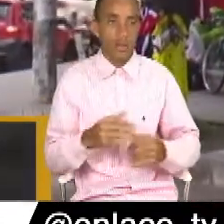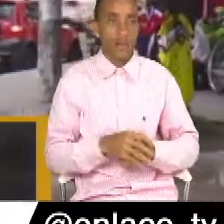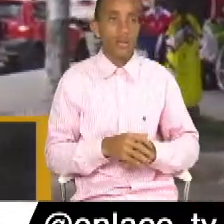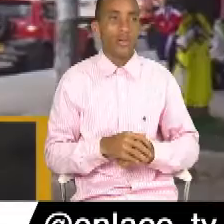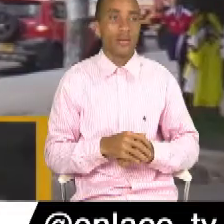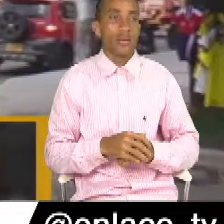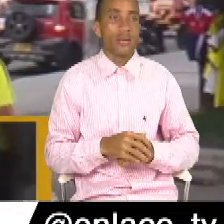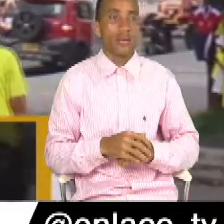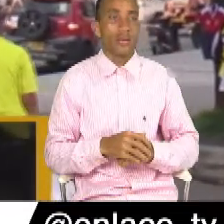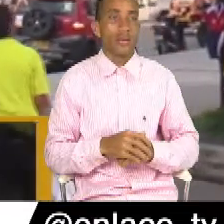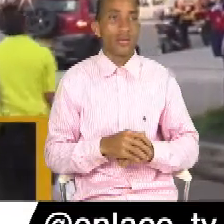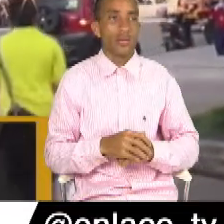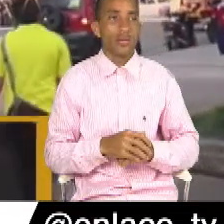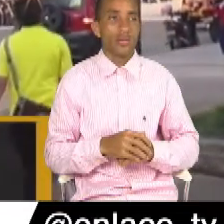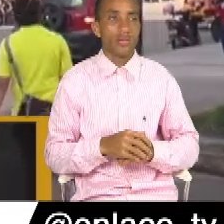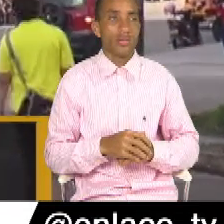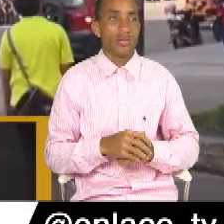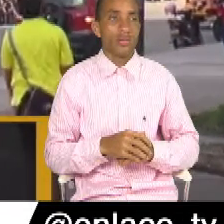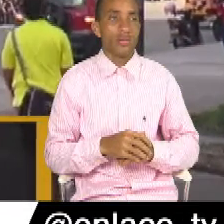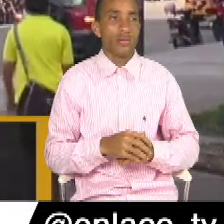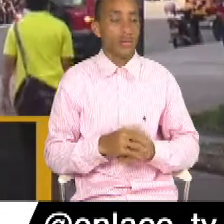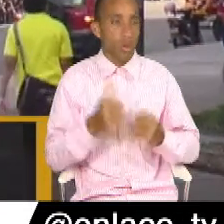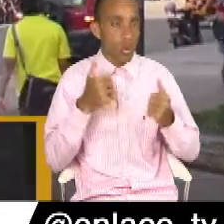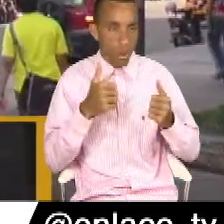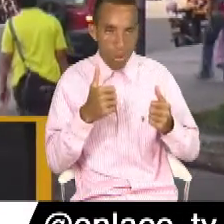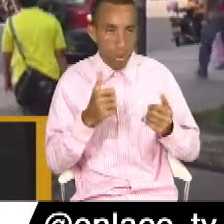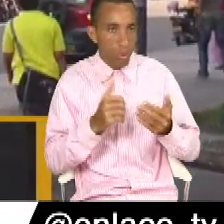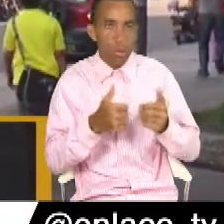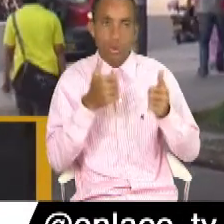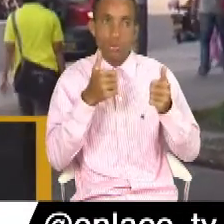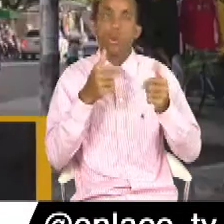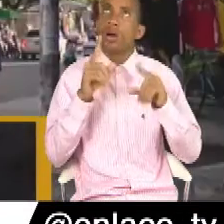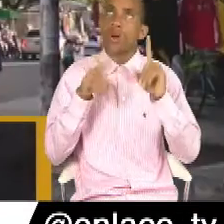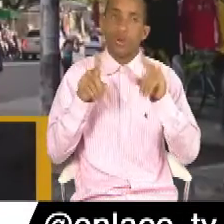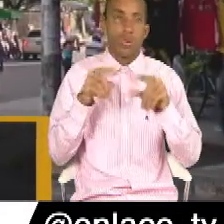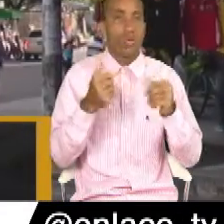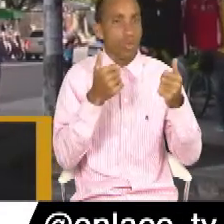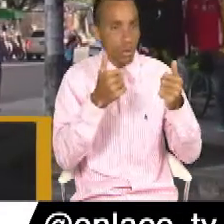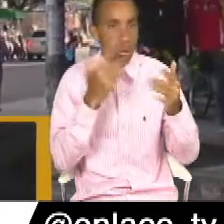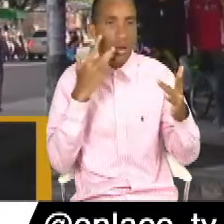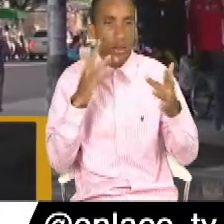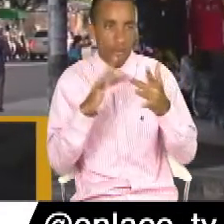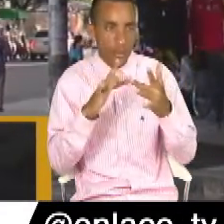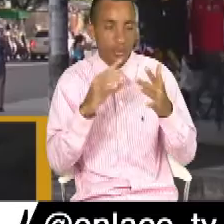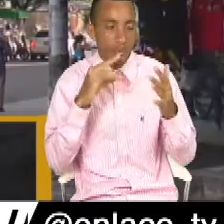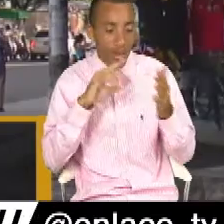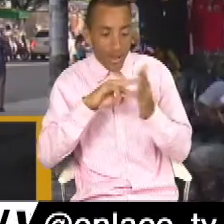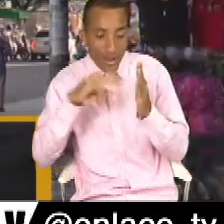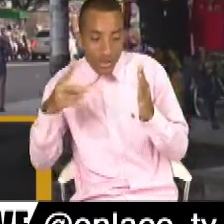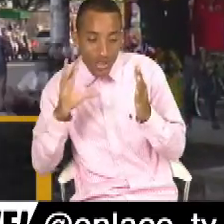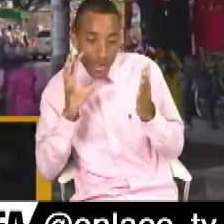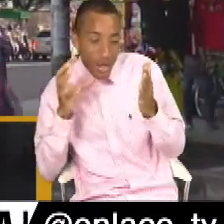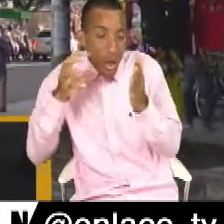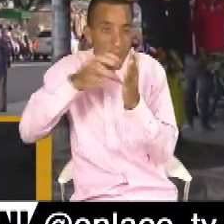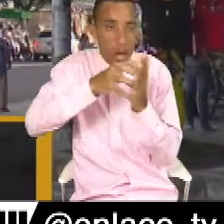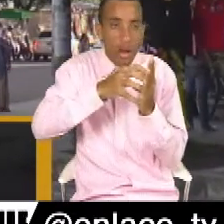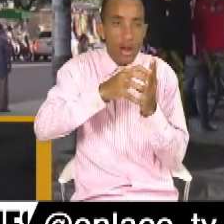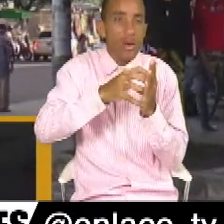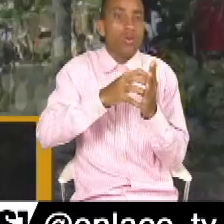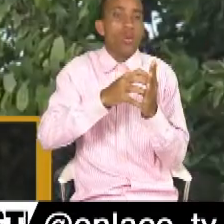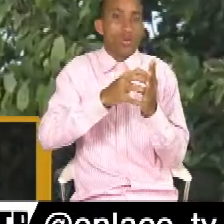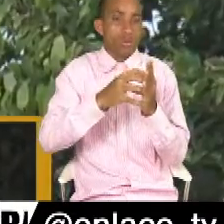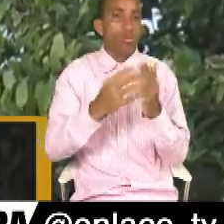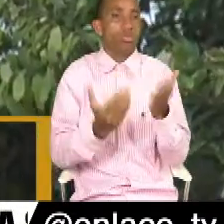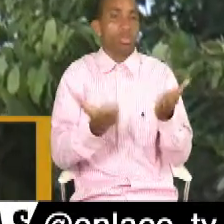todavía están, pues es decir, que están en buen estado, que son compatibles con la tecnología que vamos